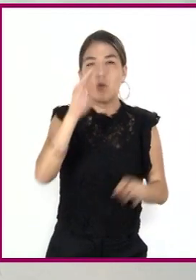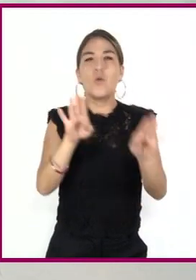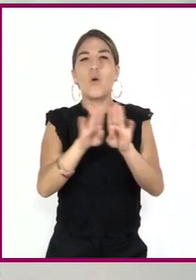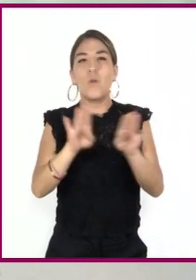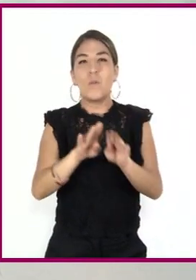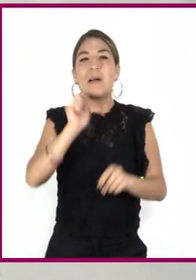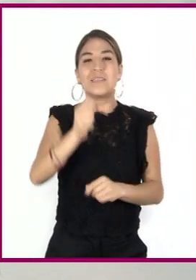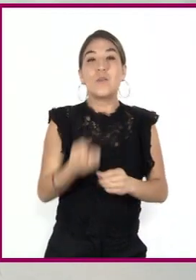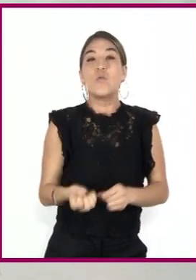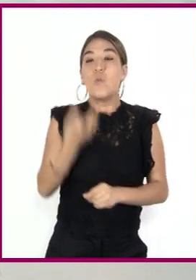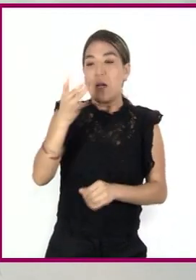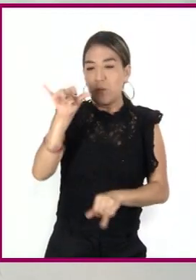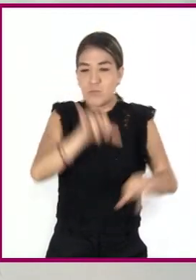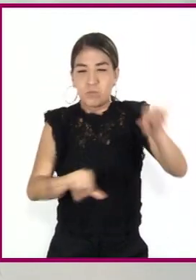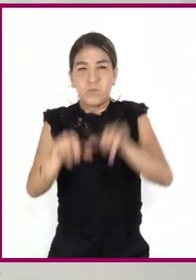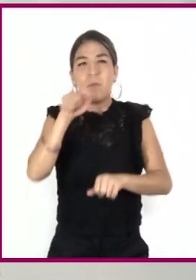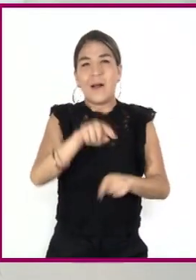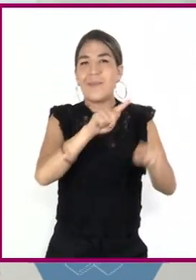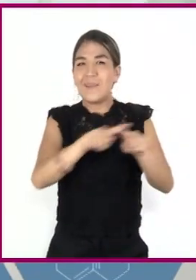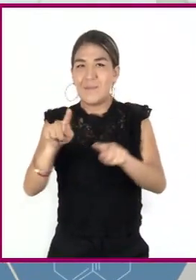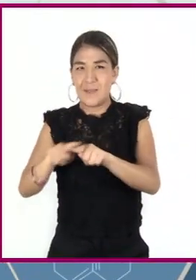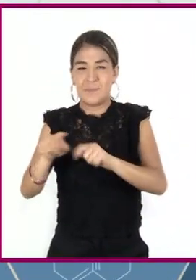concentración de diferentes disoluciones.